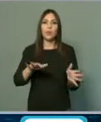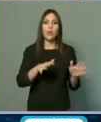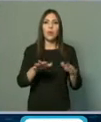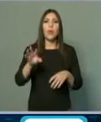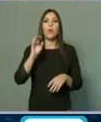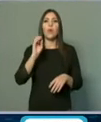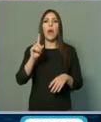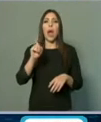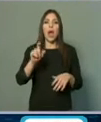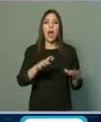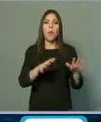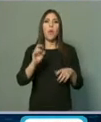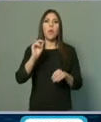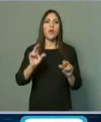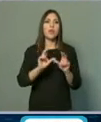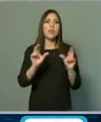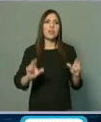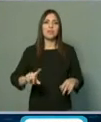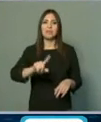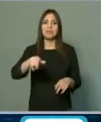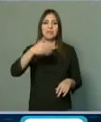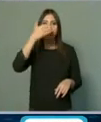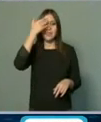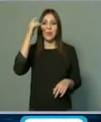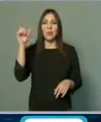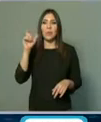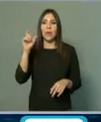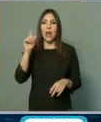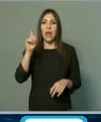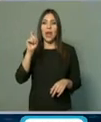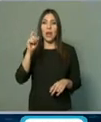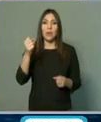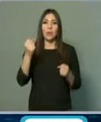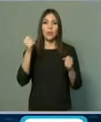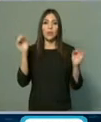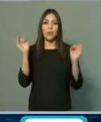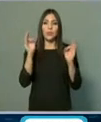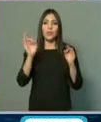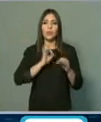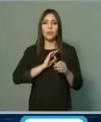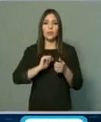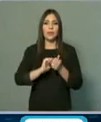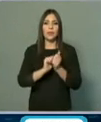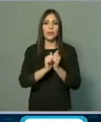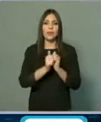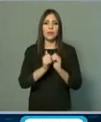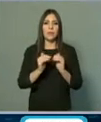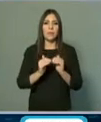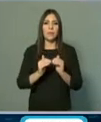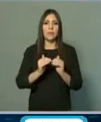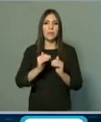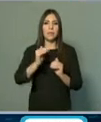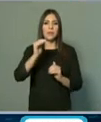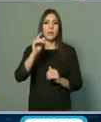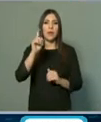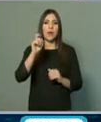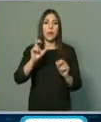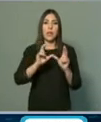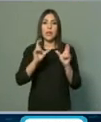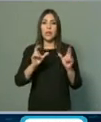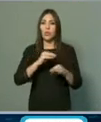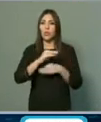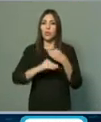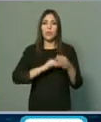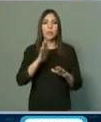recuerdan, en ciertas condiciones, en bajas temperaturas y con una alta concentración de minerales, puede aumentarse, no se congela el agua completamente. Puede